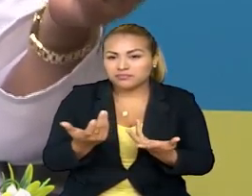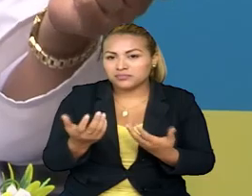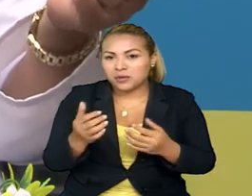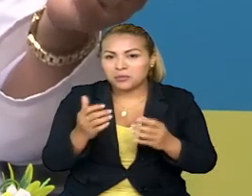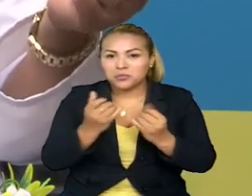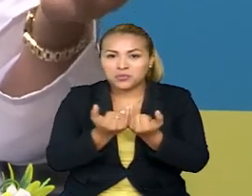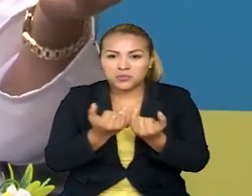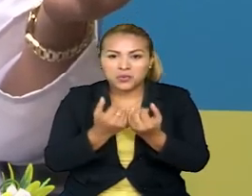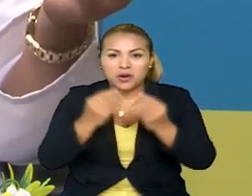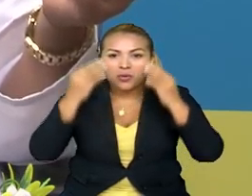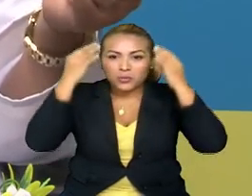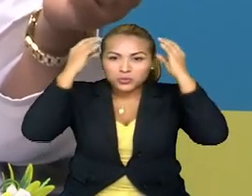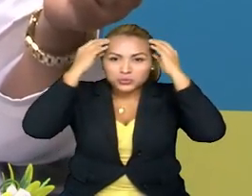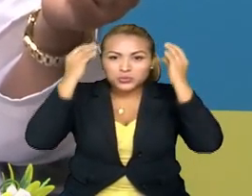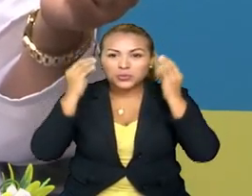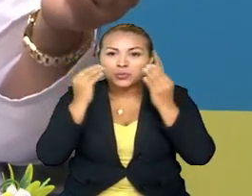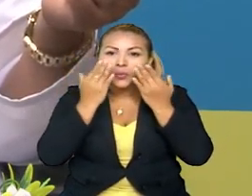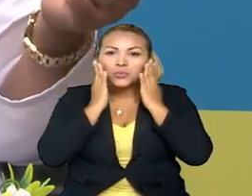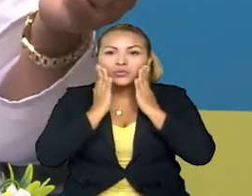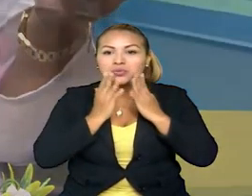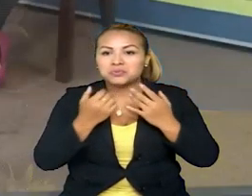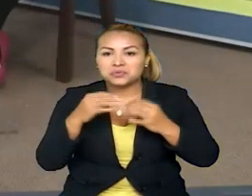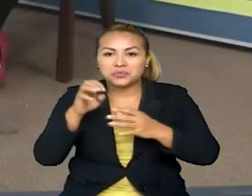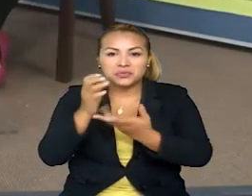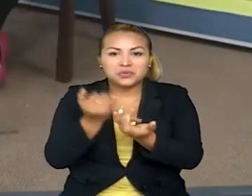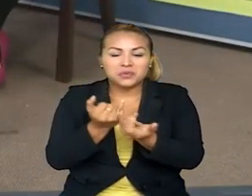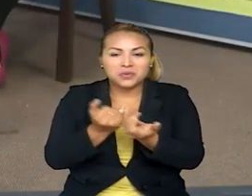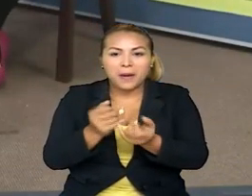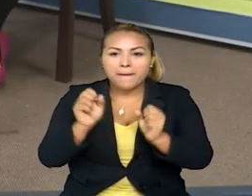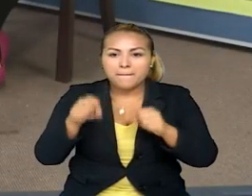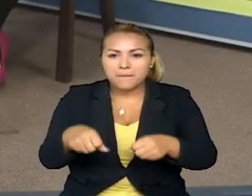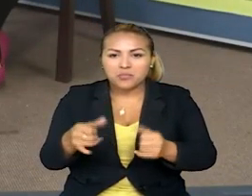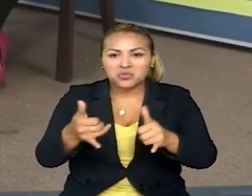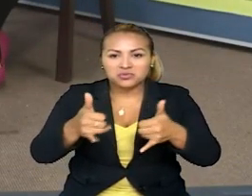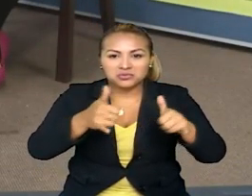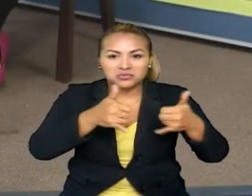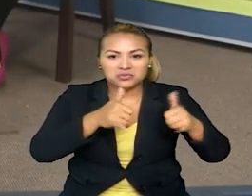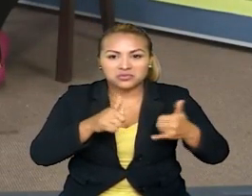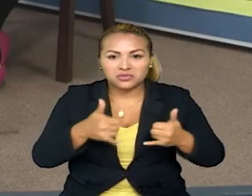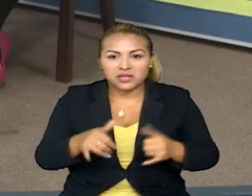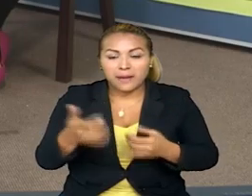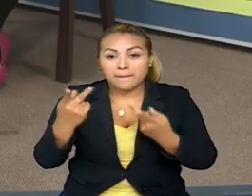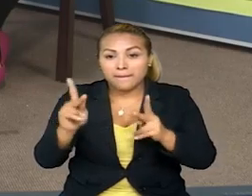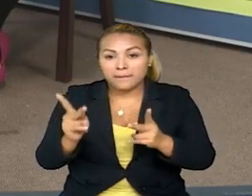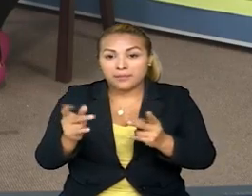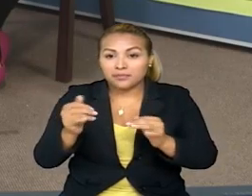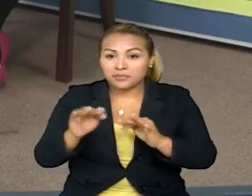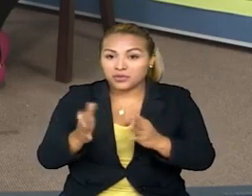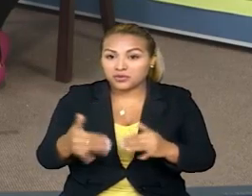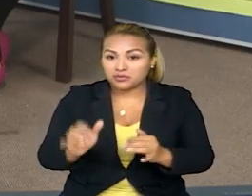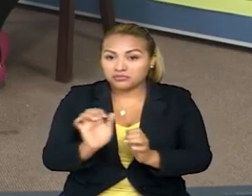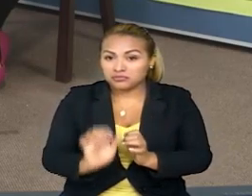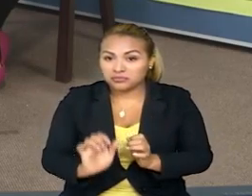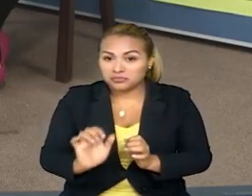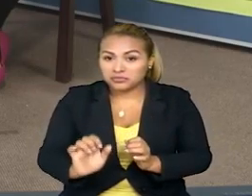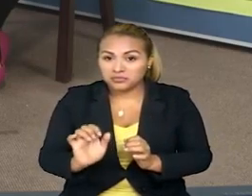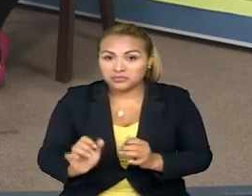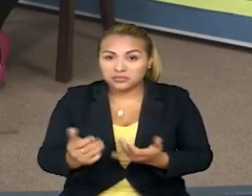4 años ahorita le da una tablet y la niña como está pura con la tablet con el celular el niño